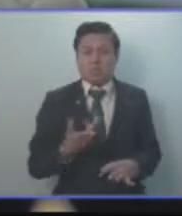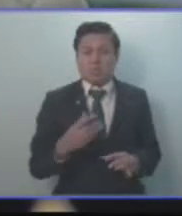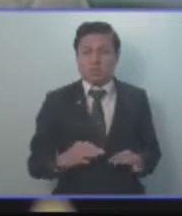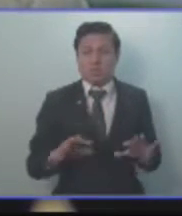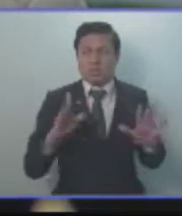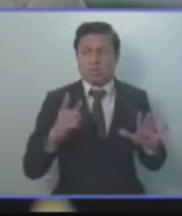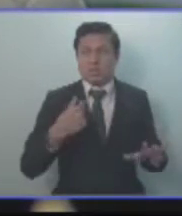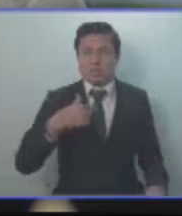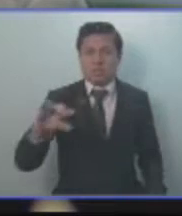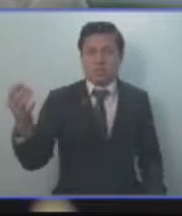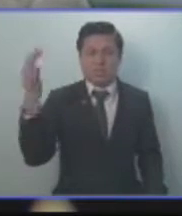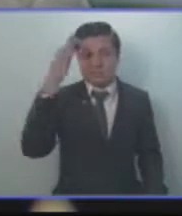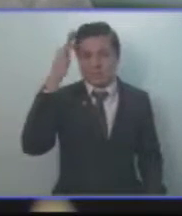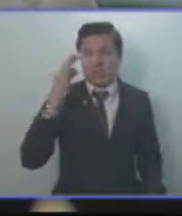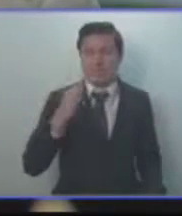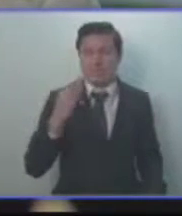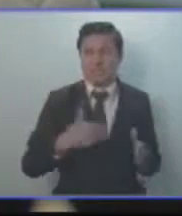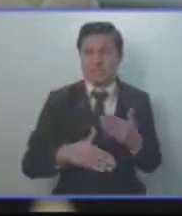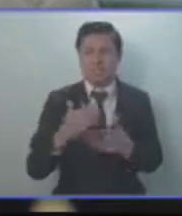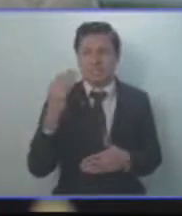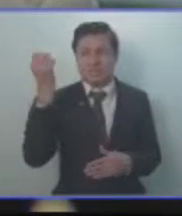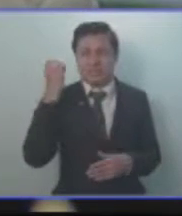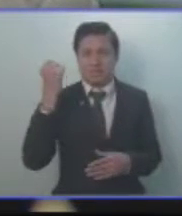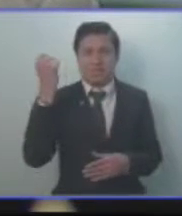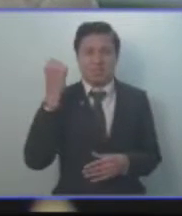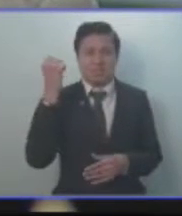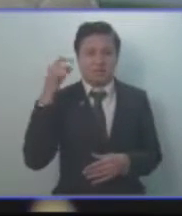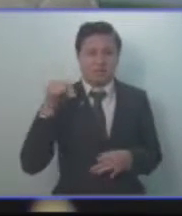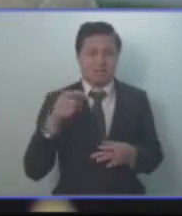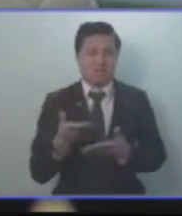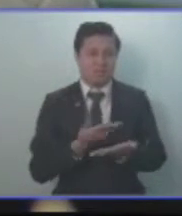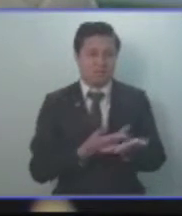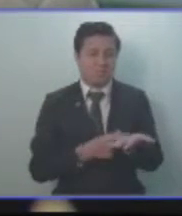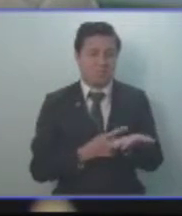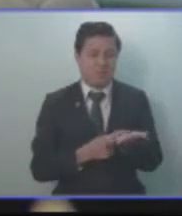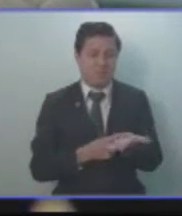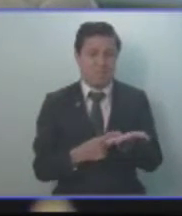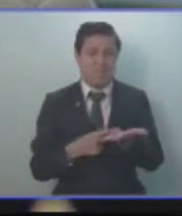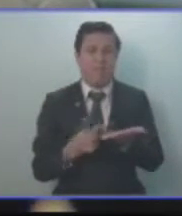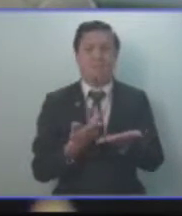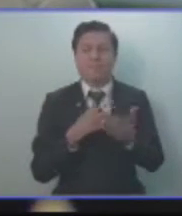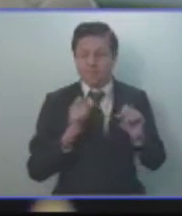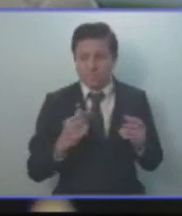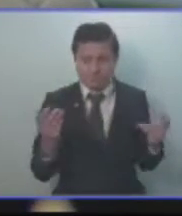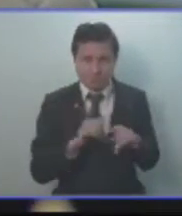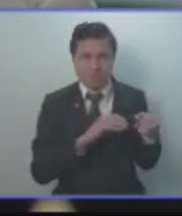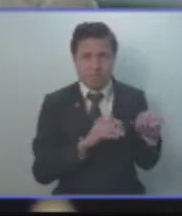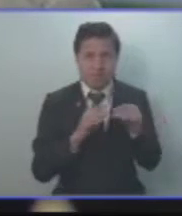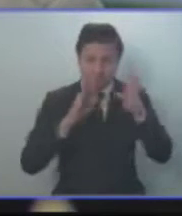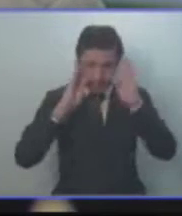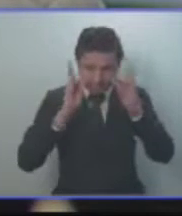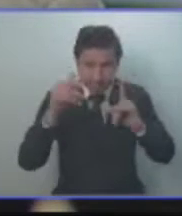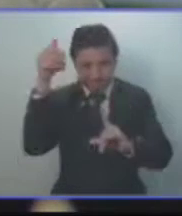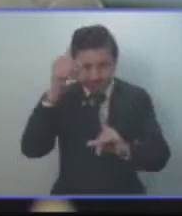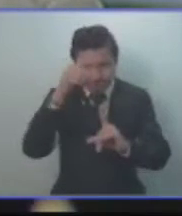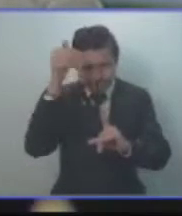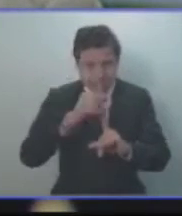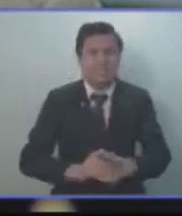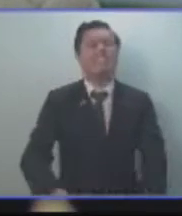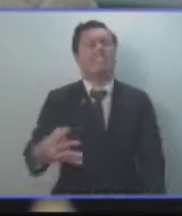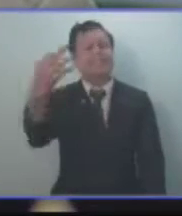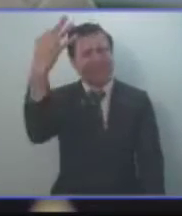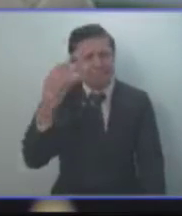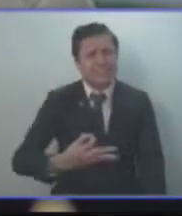Pero creo que lo más importante de esta discusión es que hagamos hincapié en que debe